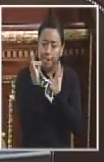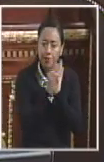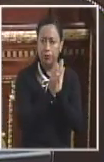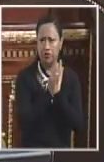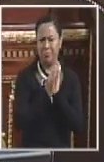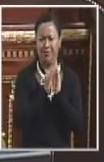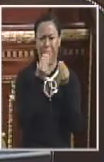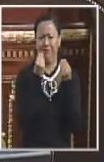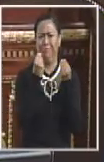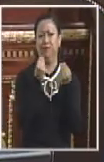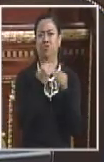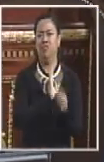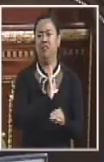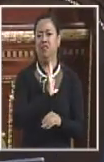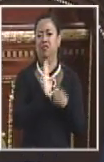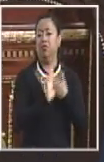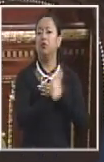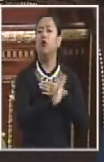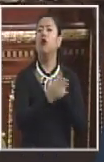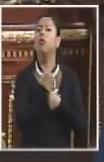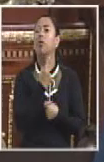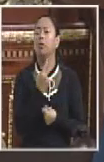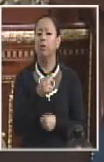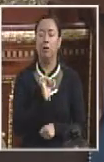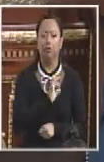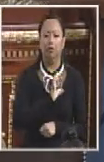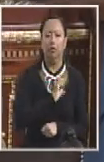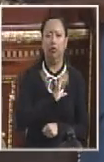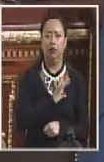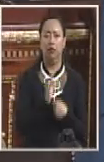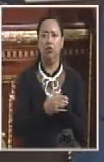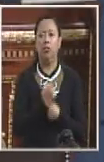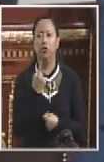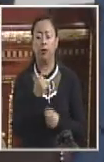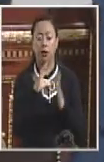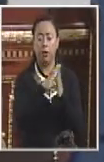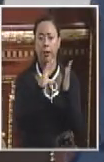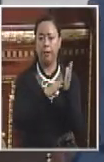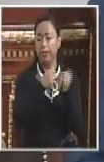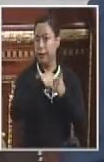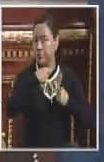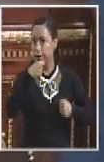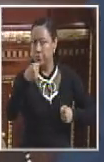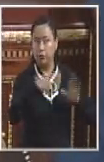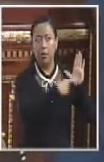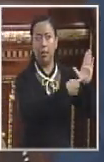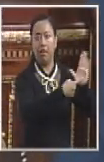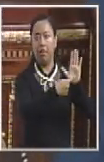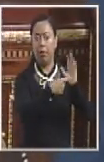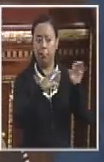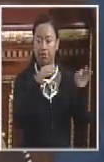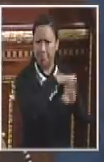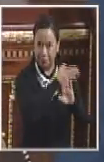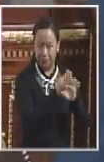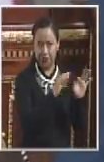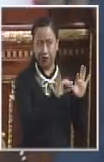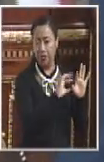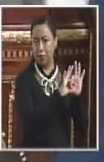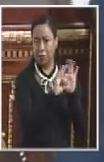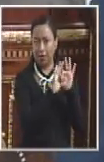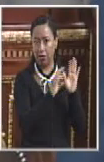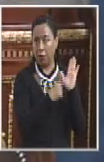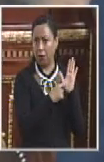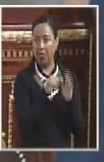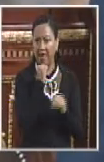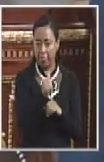lo rechaza por temor a que exhibamos la inconstitucionalidad del tema. Entonces, quede muy claro que no